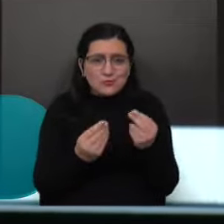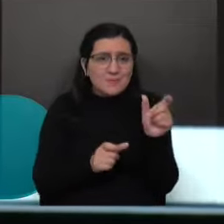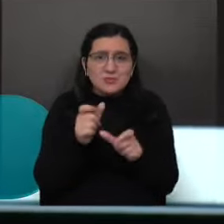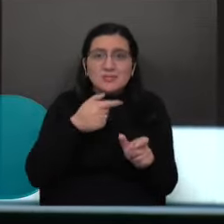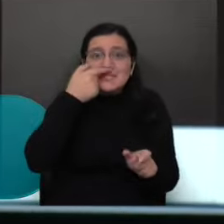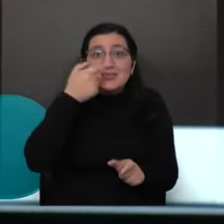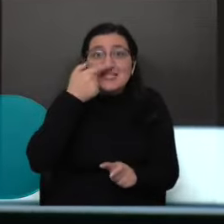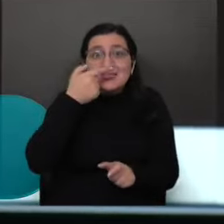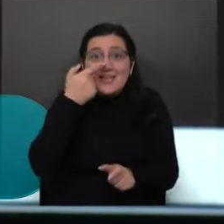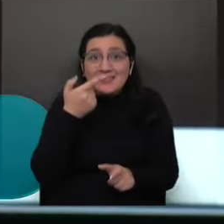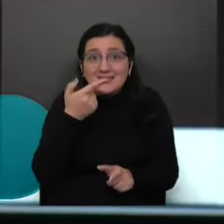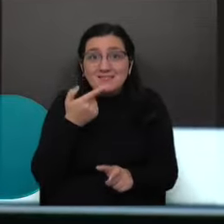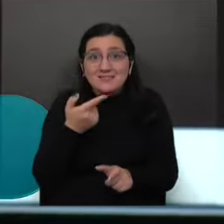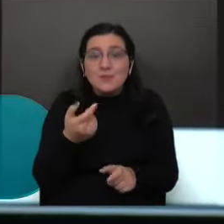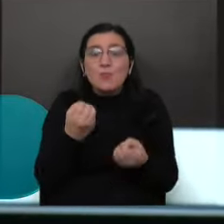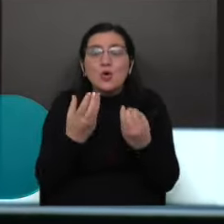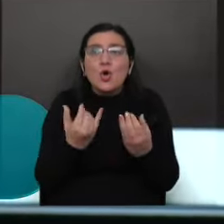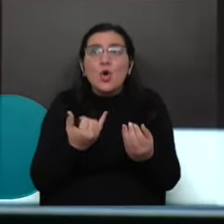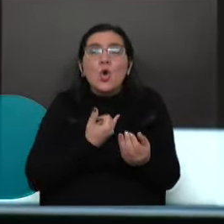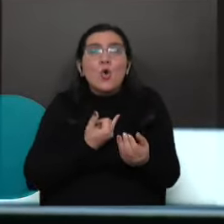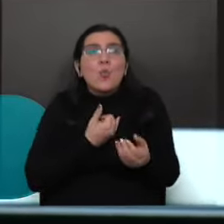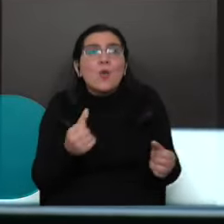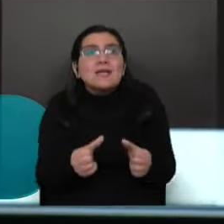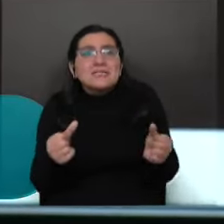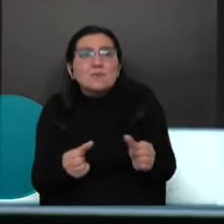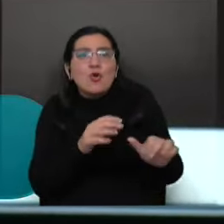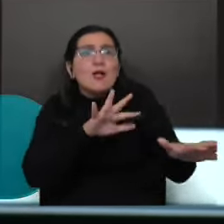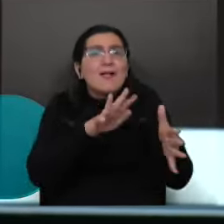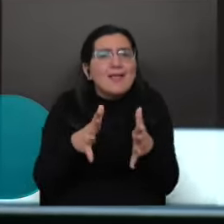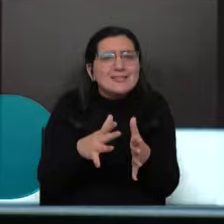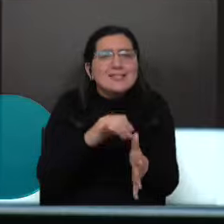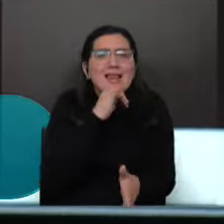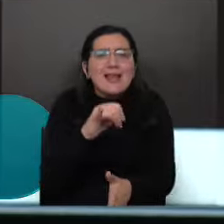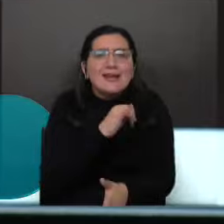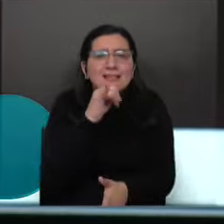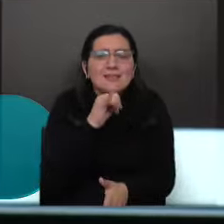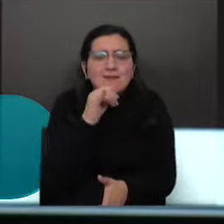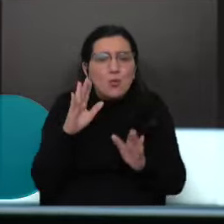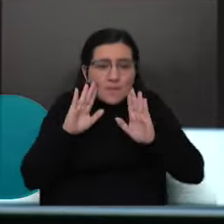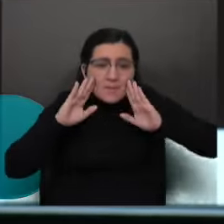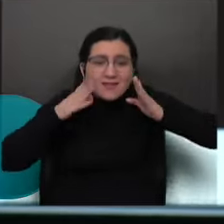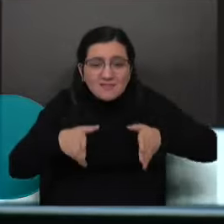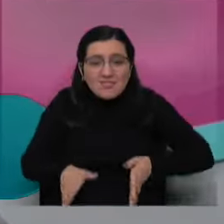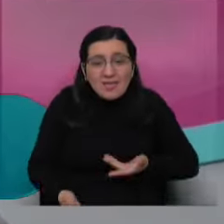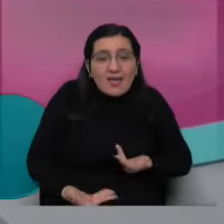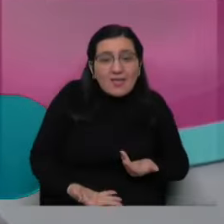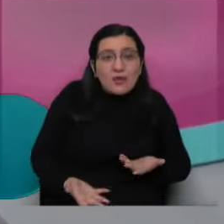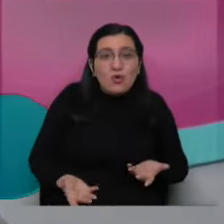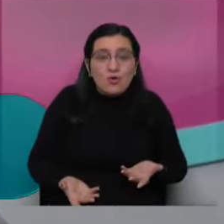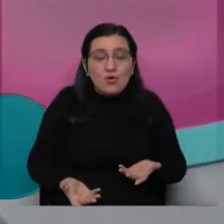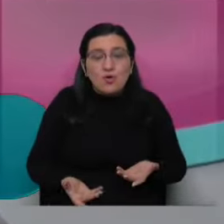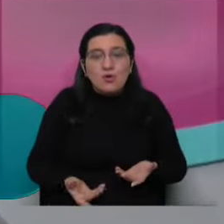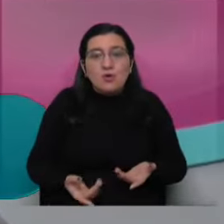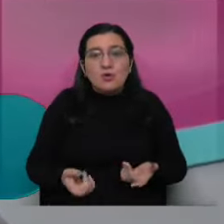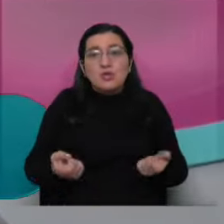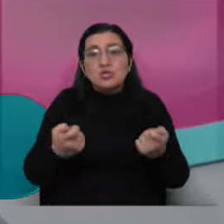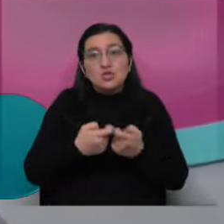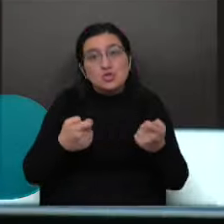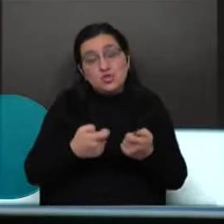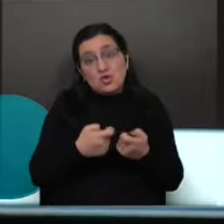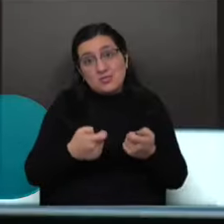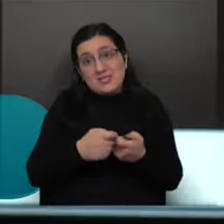interesada en Bueno okay Por dónde pasa qué es esto de las narrativas con con perspectiva no divino socios de hierro la